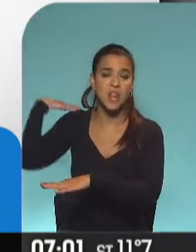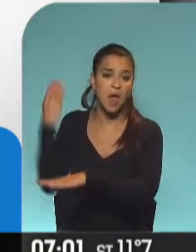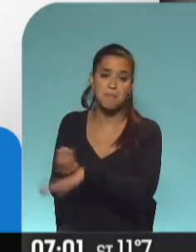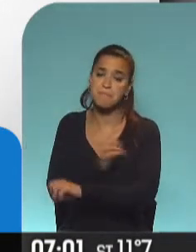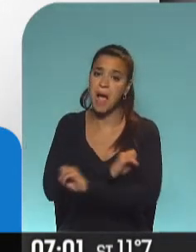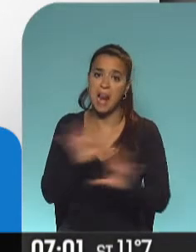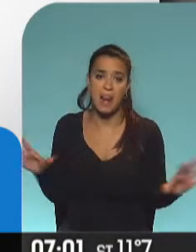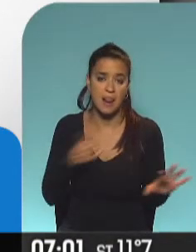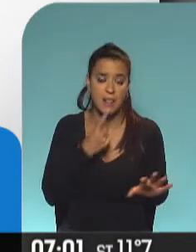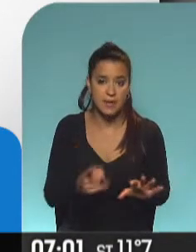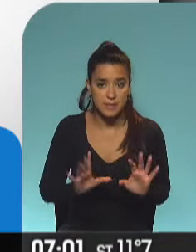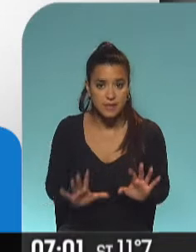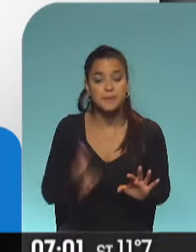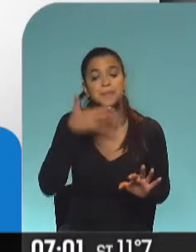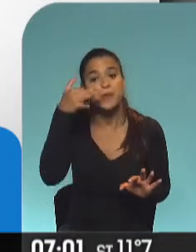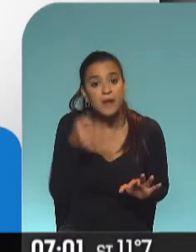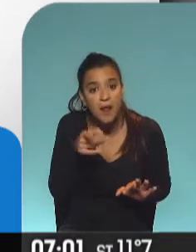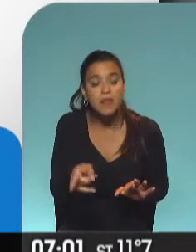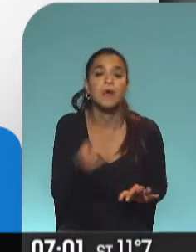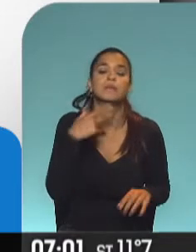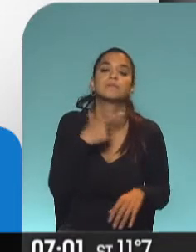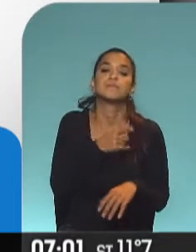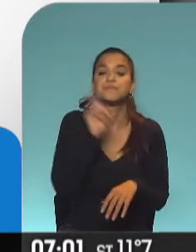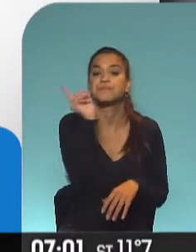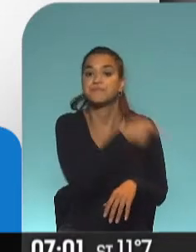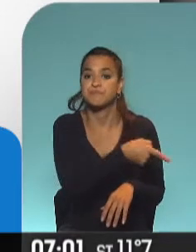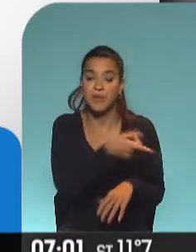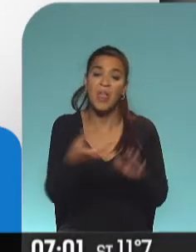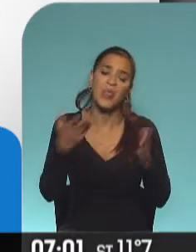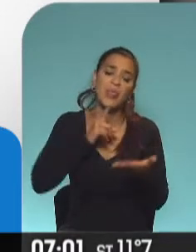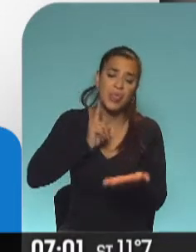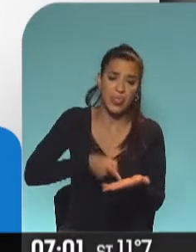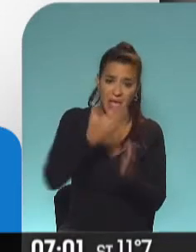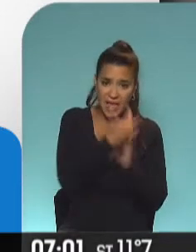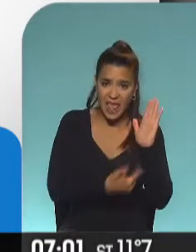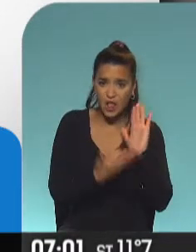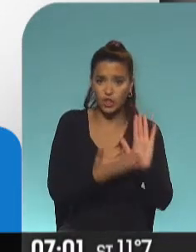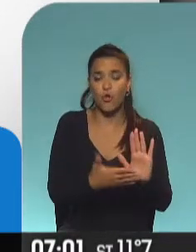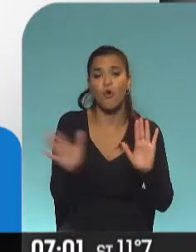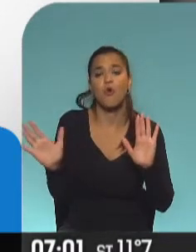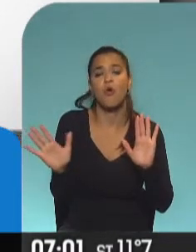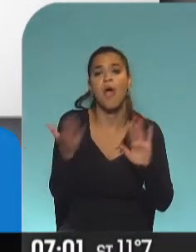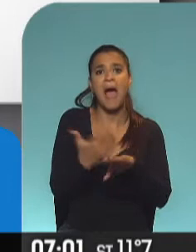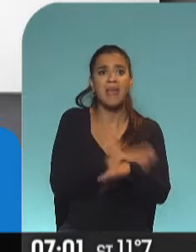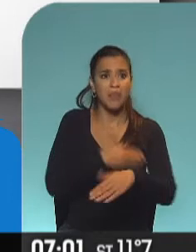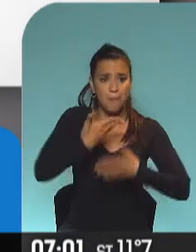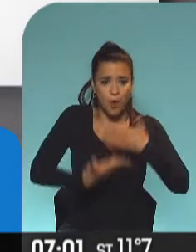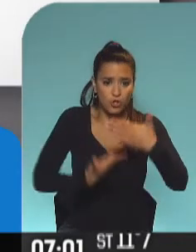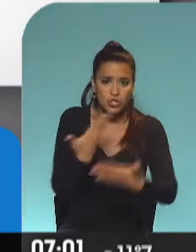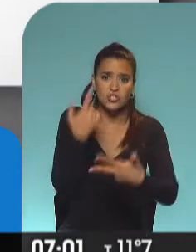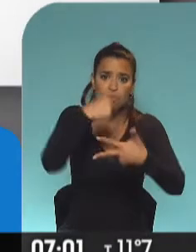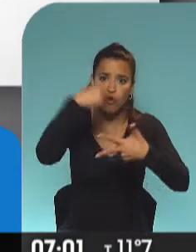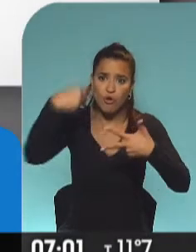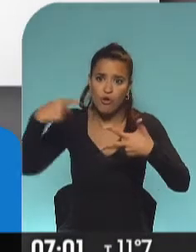que en realidad el haber sido designados, pese a que fue por decreto y sin atravesar el proceso del